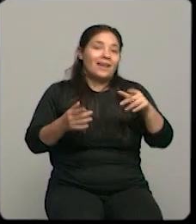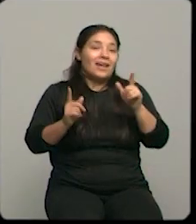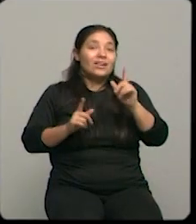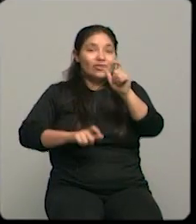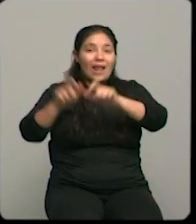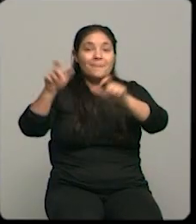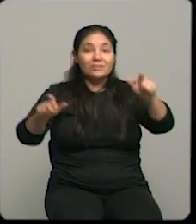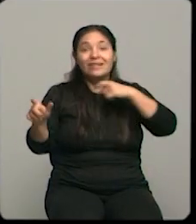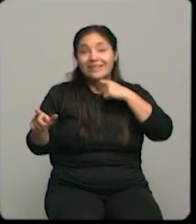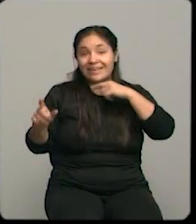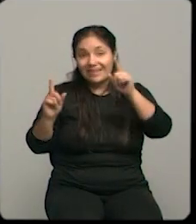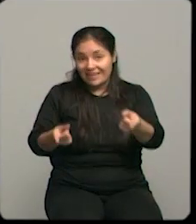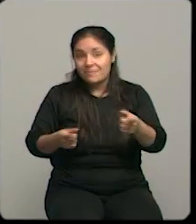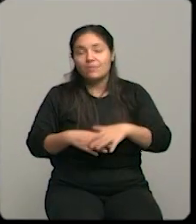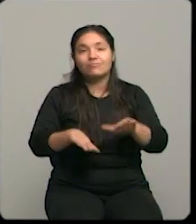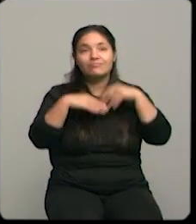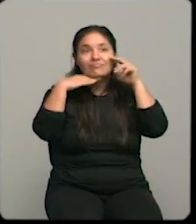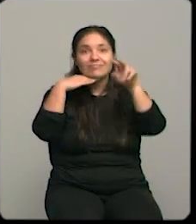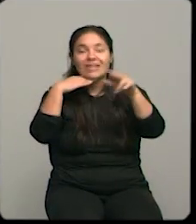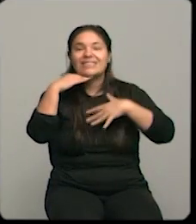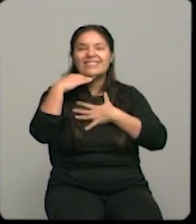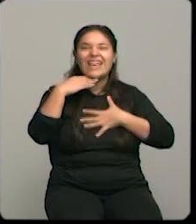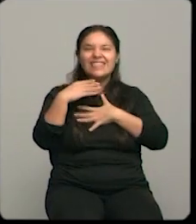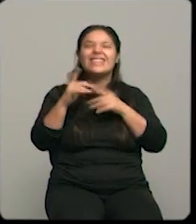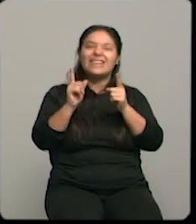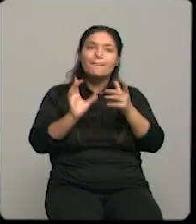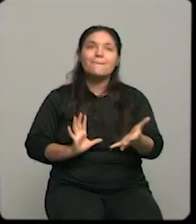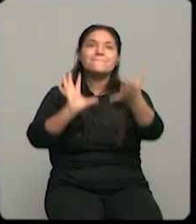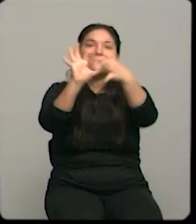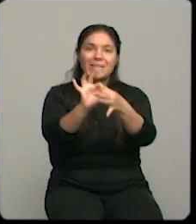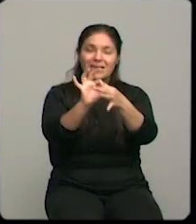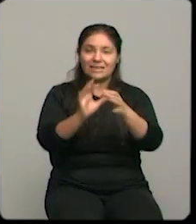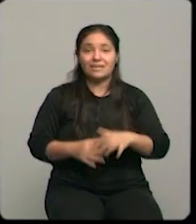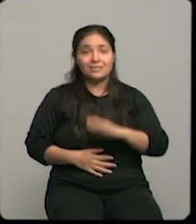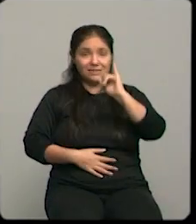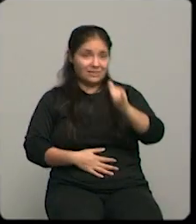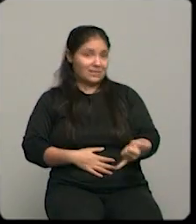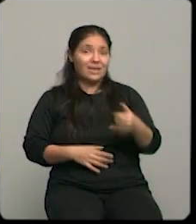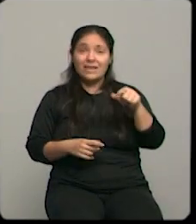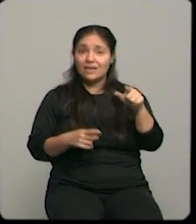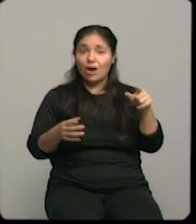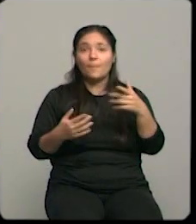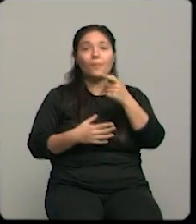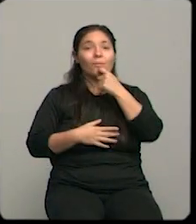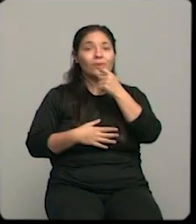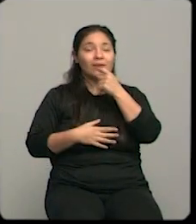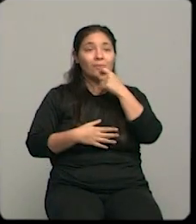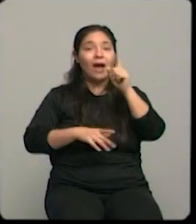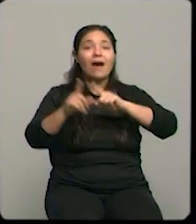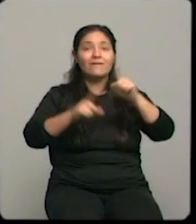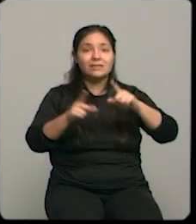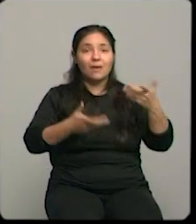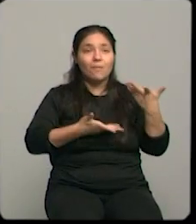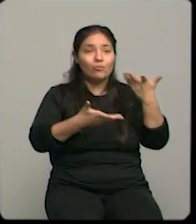No solamente estar como espectador, sino sentir que son parte. Son parte, y además muchas veces les mostramos la cocina, mostramos cómo